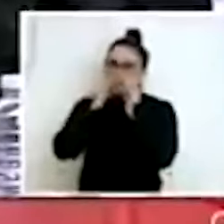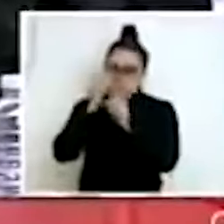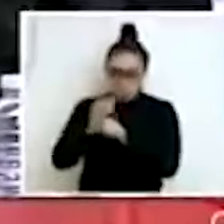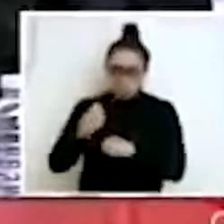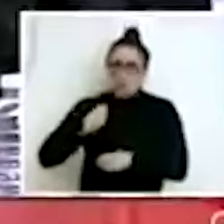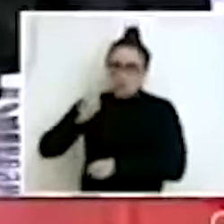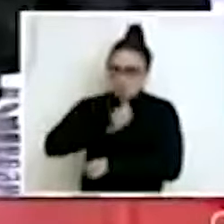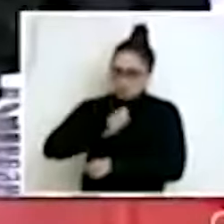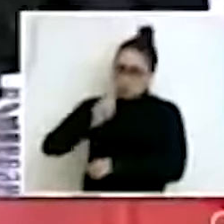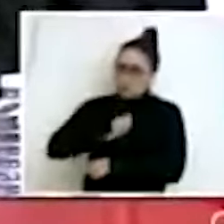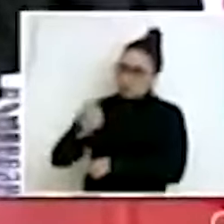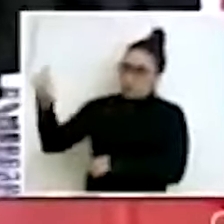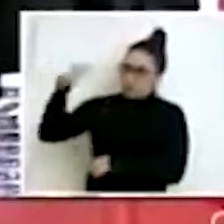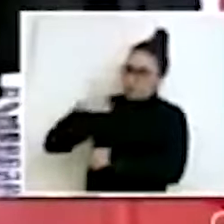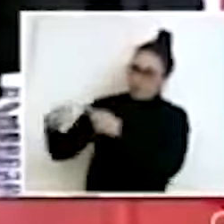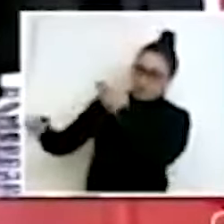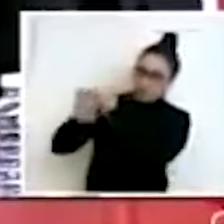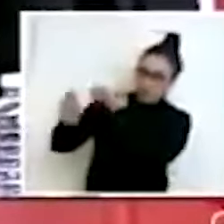Carmen? Que